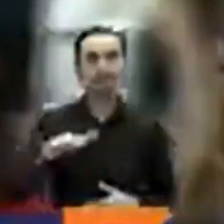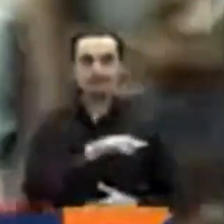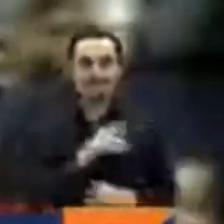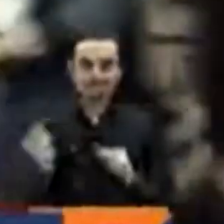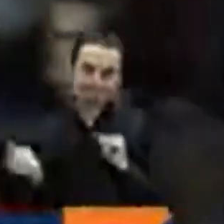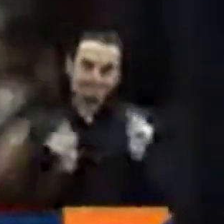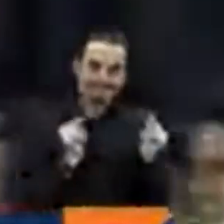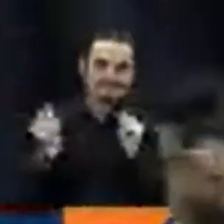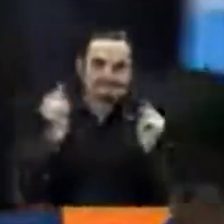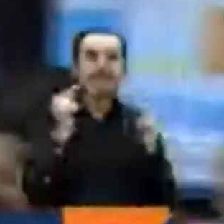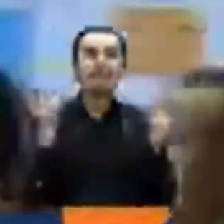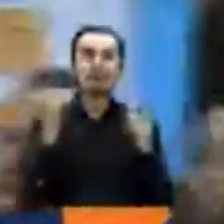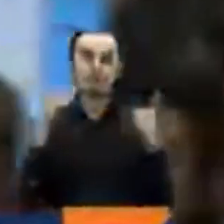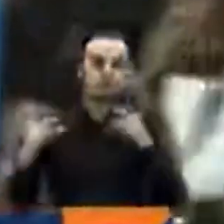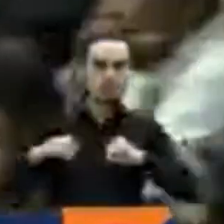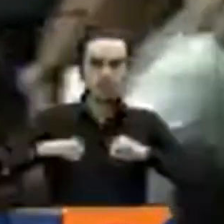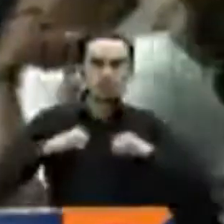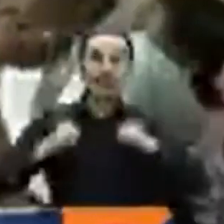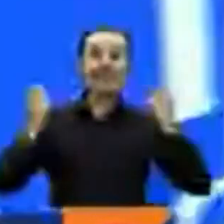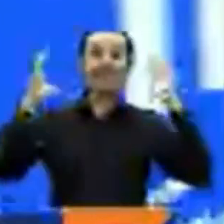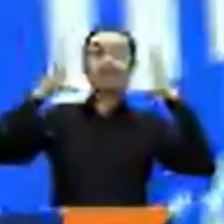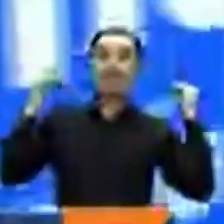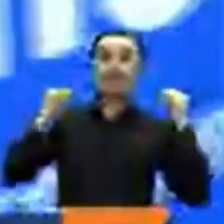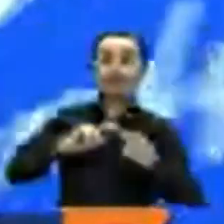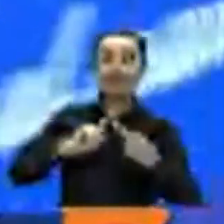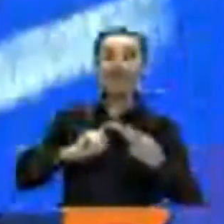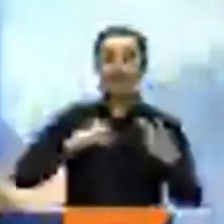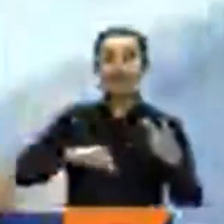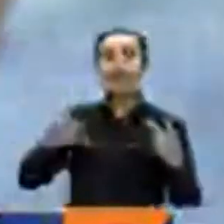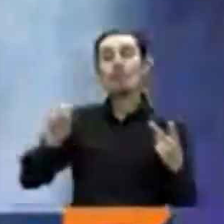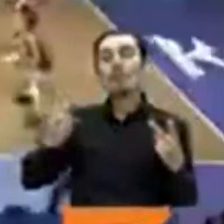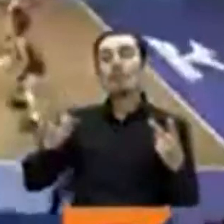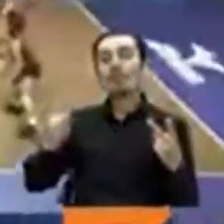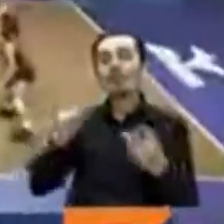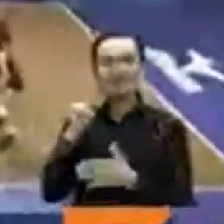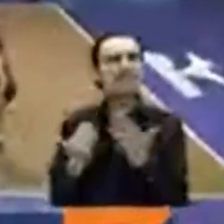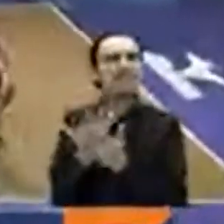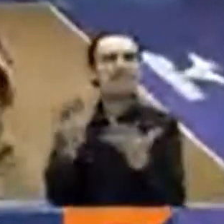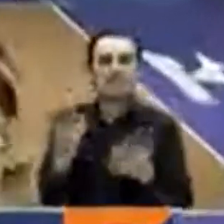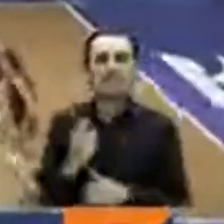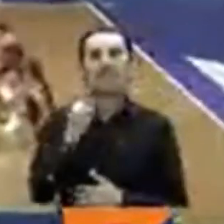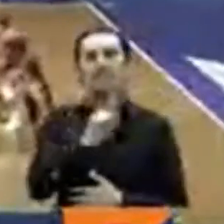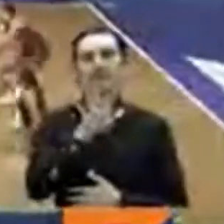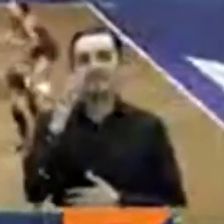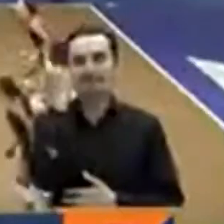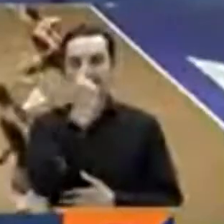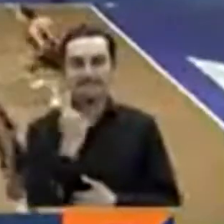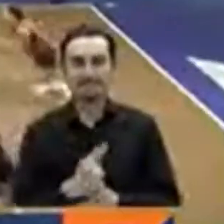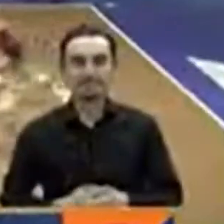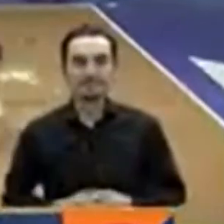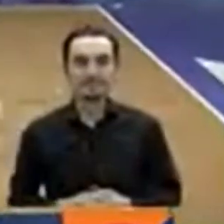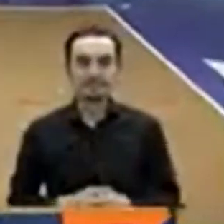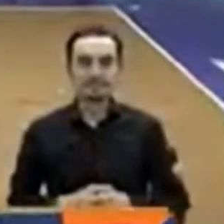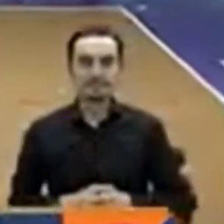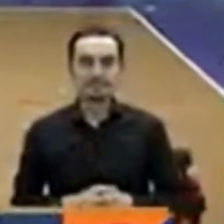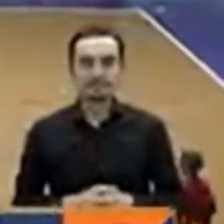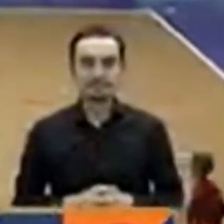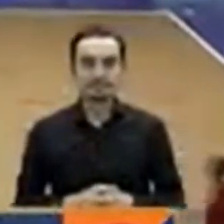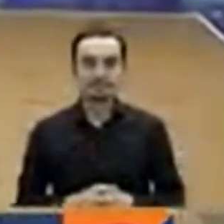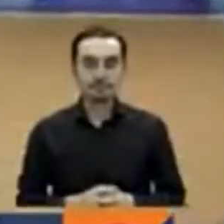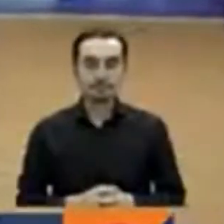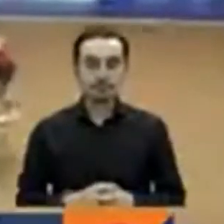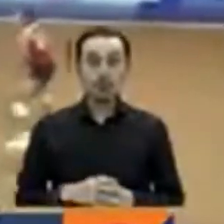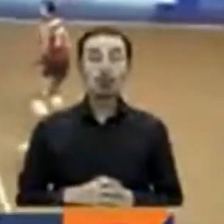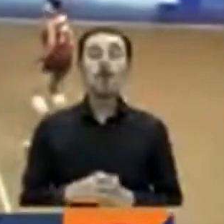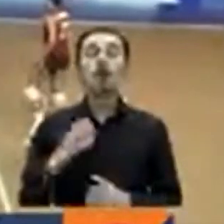en Países Bajos y también en Polonia. El debut será el 25 de septiembre. Colombia, que quedó en el grupo